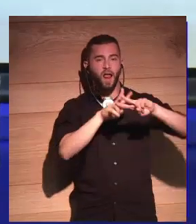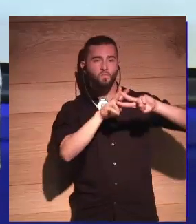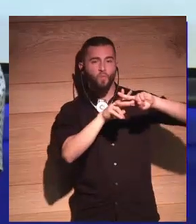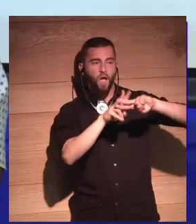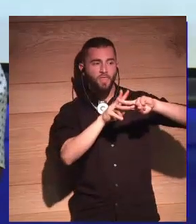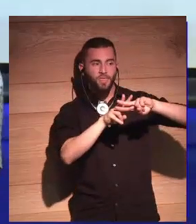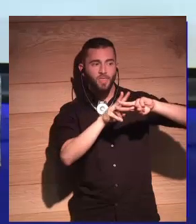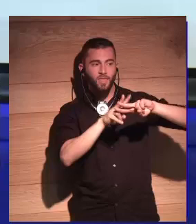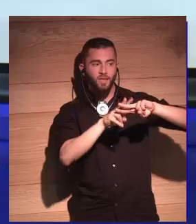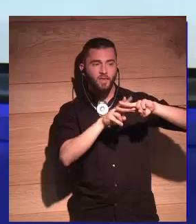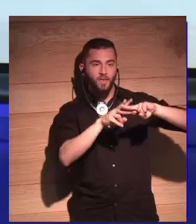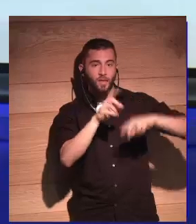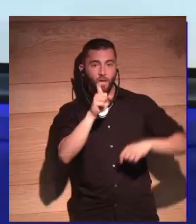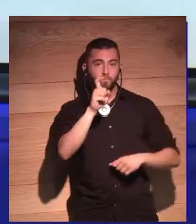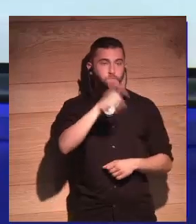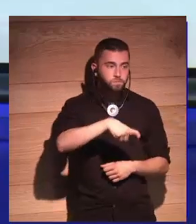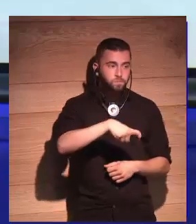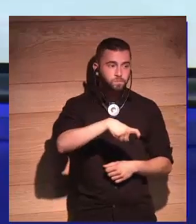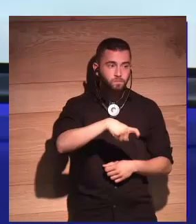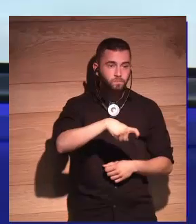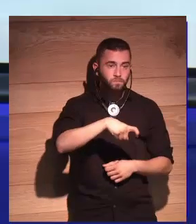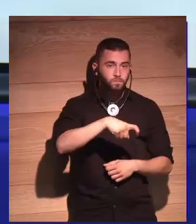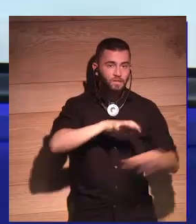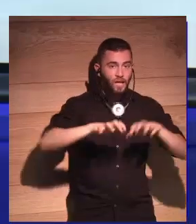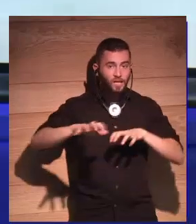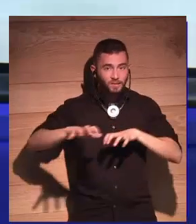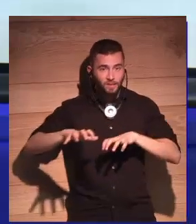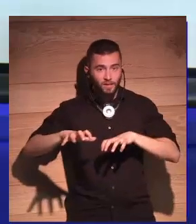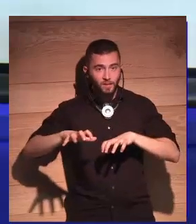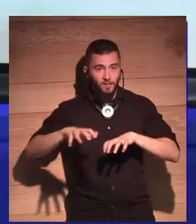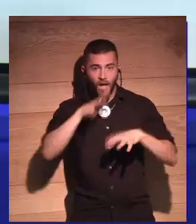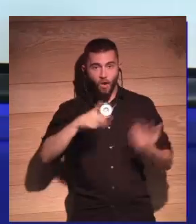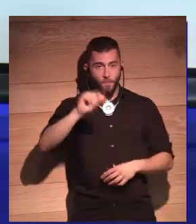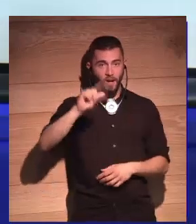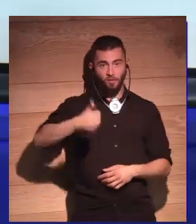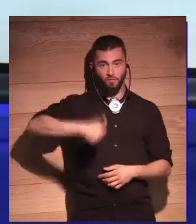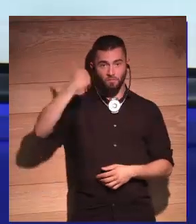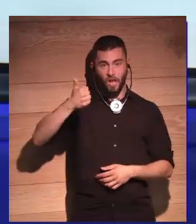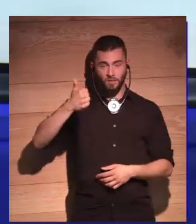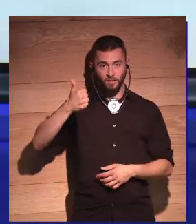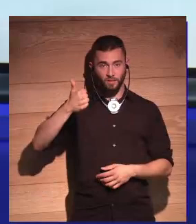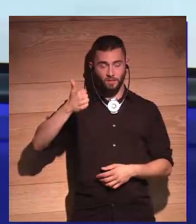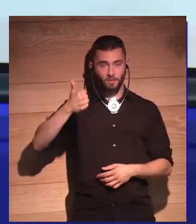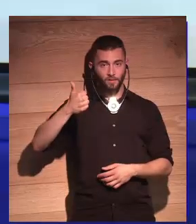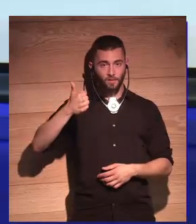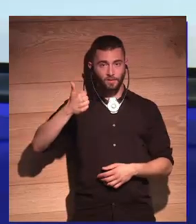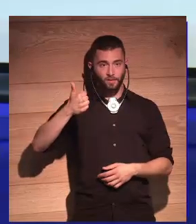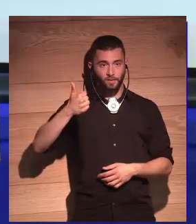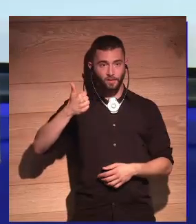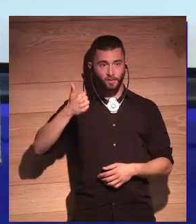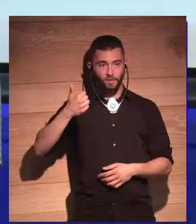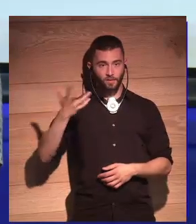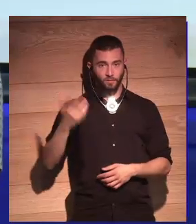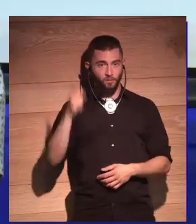se accione tocándola ligeramente con el dedo, bueno, pues ahora es algo mucho más barato. Y esto puede estar a lo mejor, bueno, está directamente imbricado en